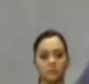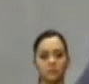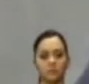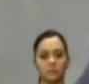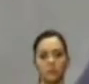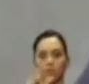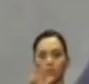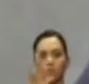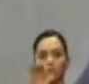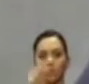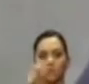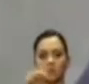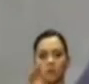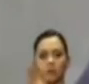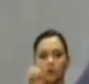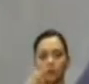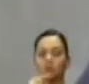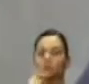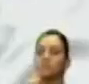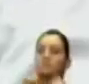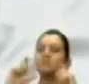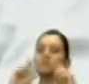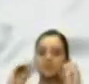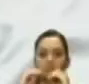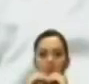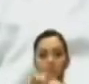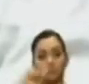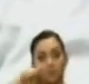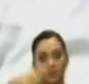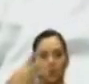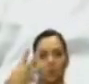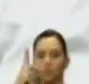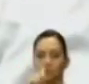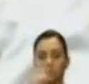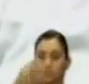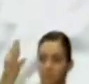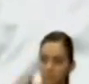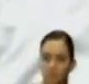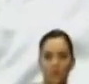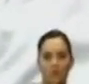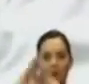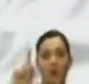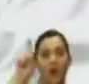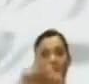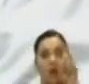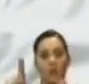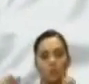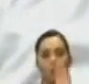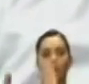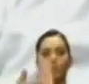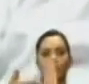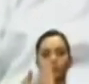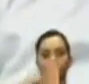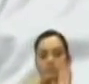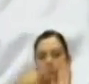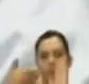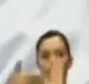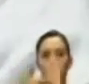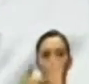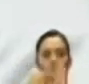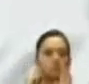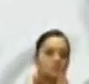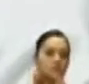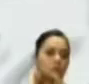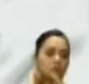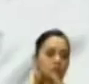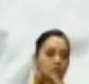para Telemazonas, quedaron más dudas de certeza. No para algunos medios, no generalice. No, estoy diciendo para algunos miembros de la oposición. Miembros de la